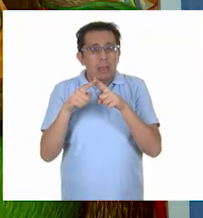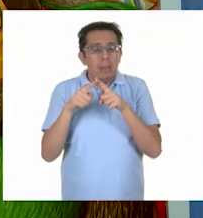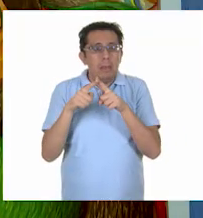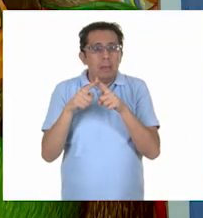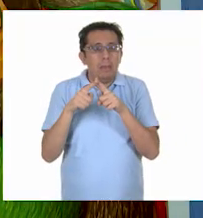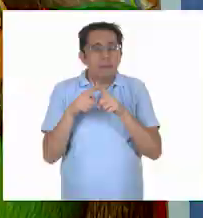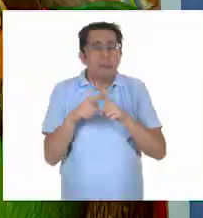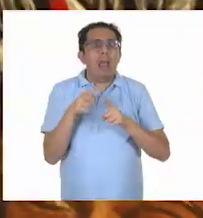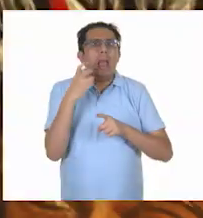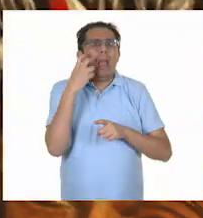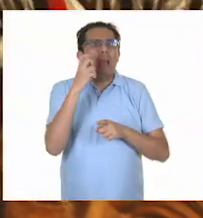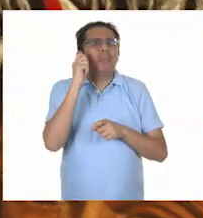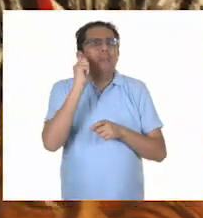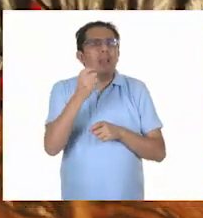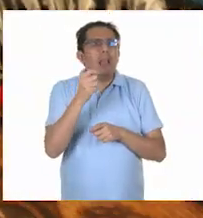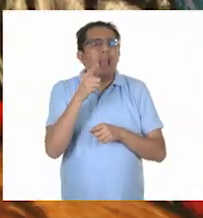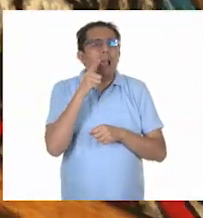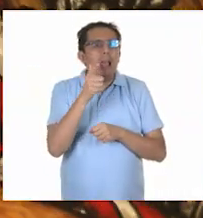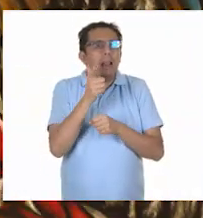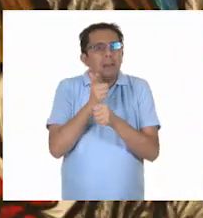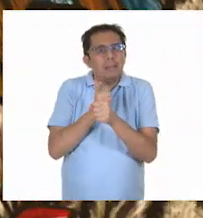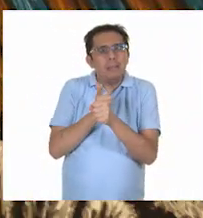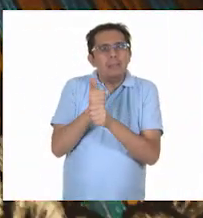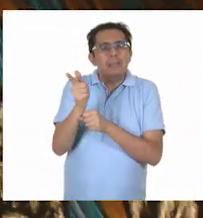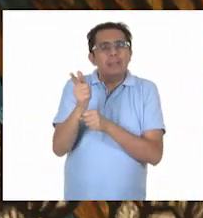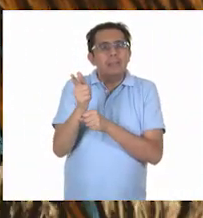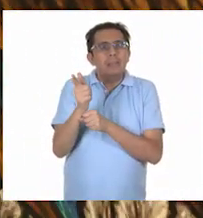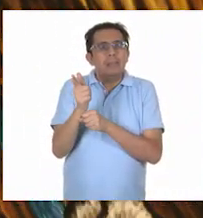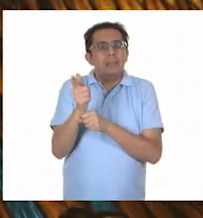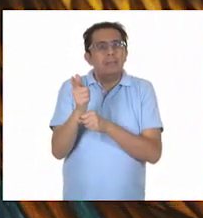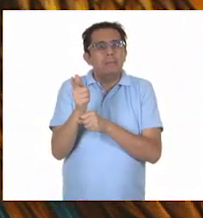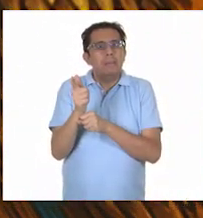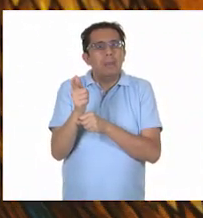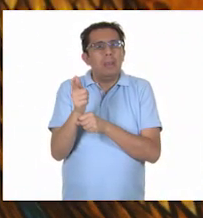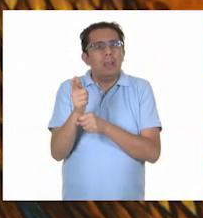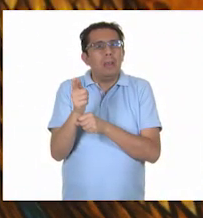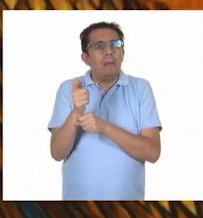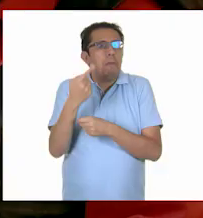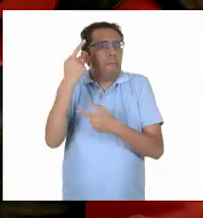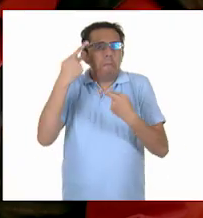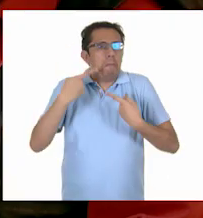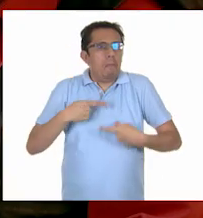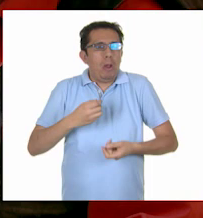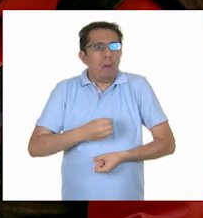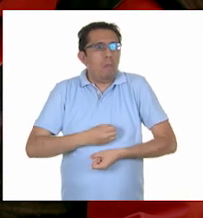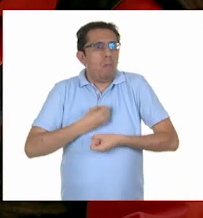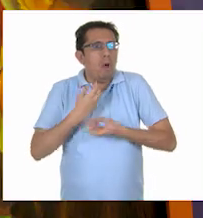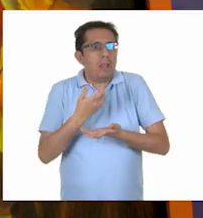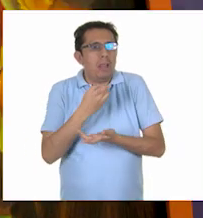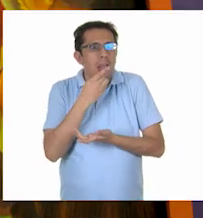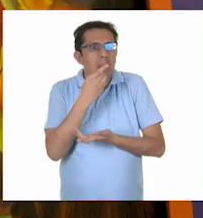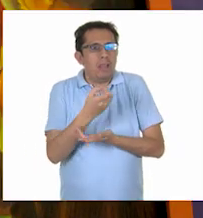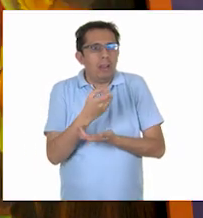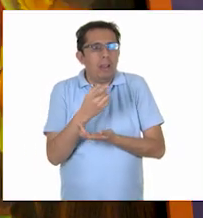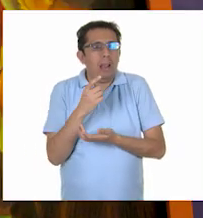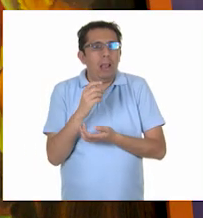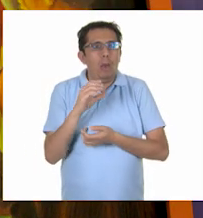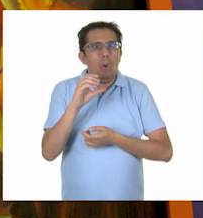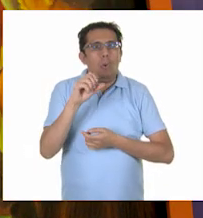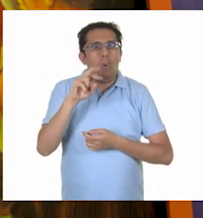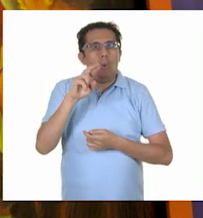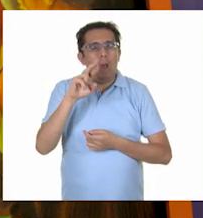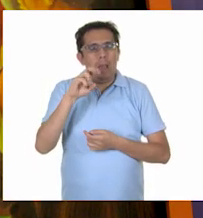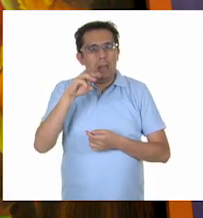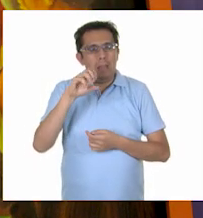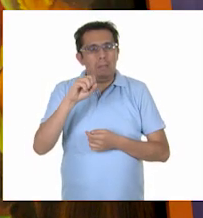los que halló en eso que algún poeta dijo la cuaresma opaca, pero que tiene todo